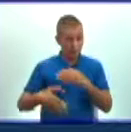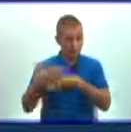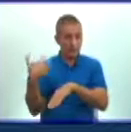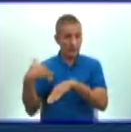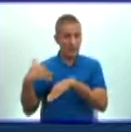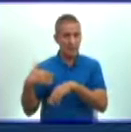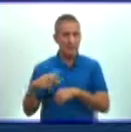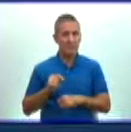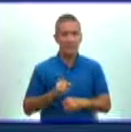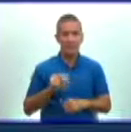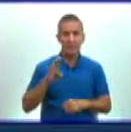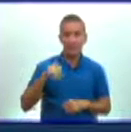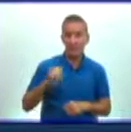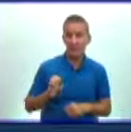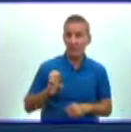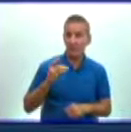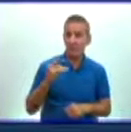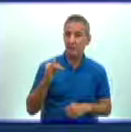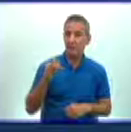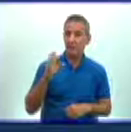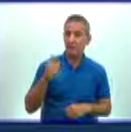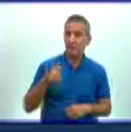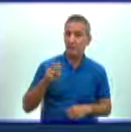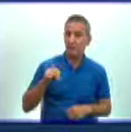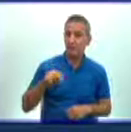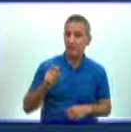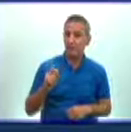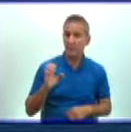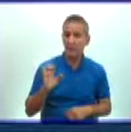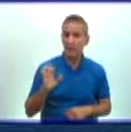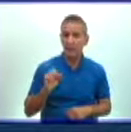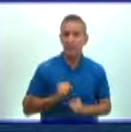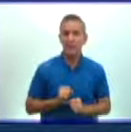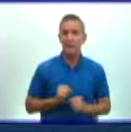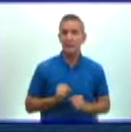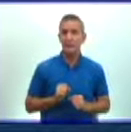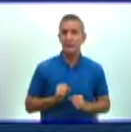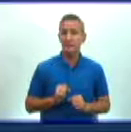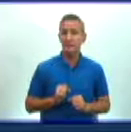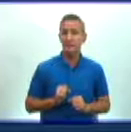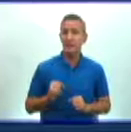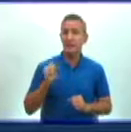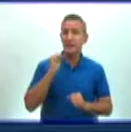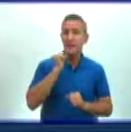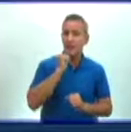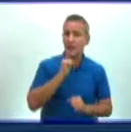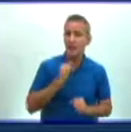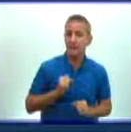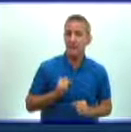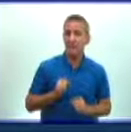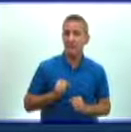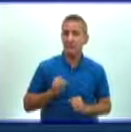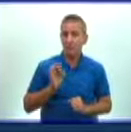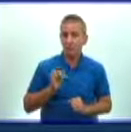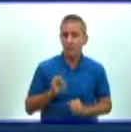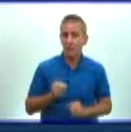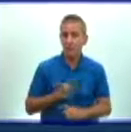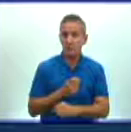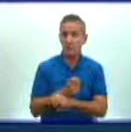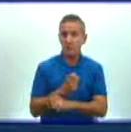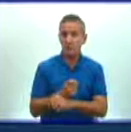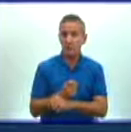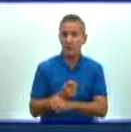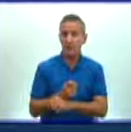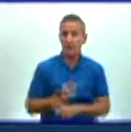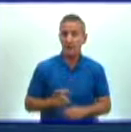Está mediante, versus. Además, como verdadero educador, atrae a